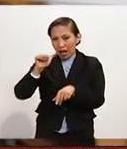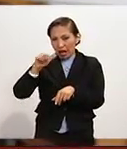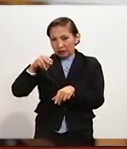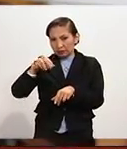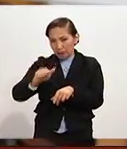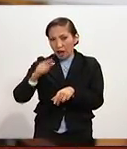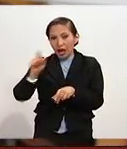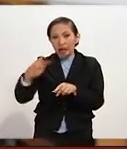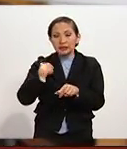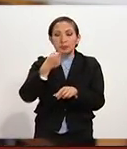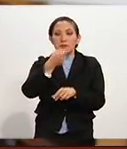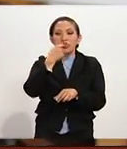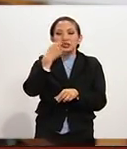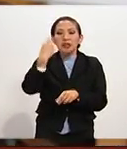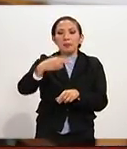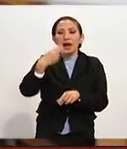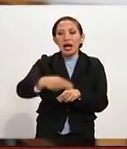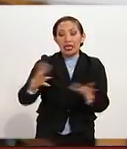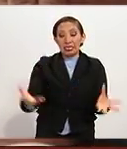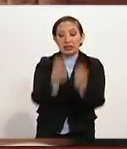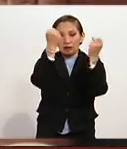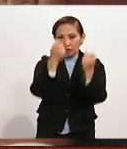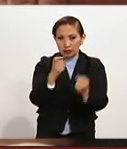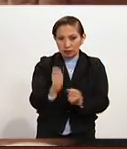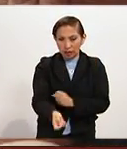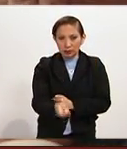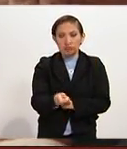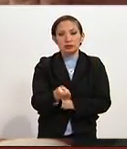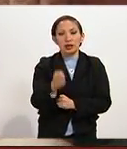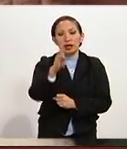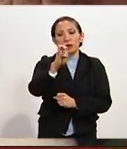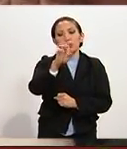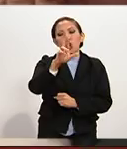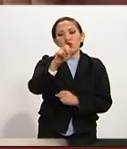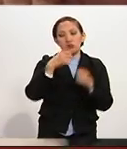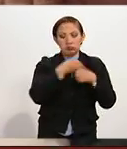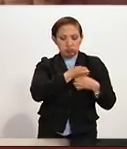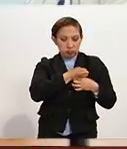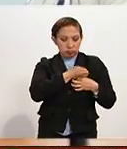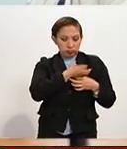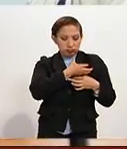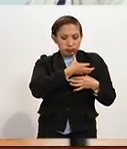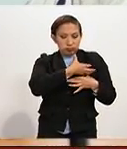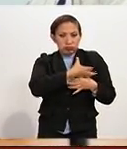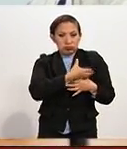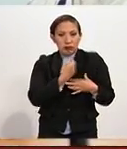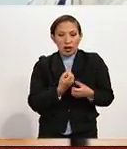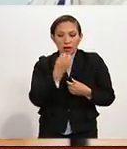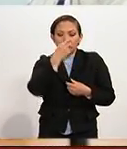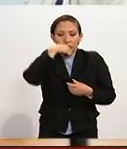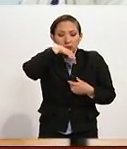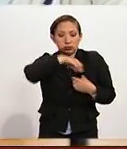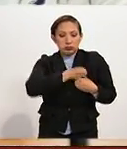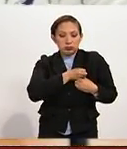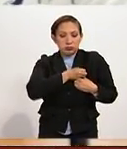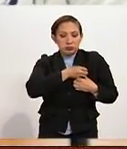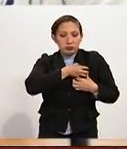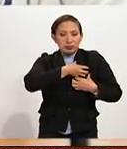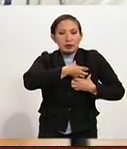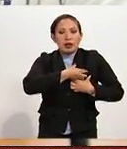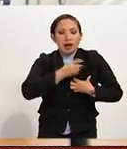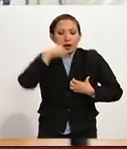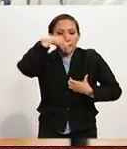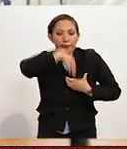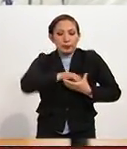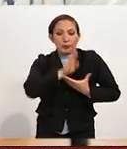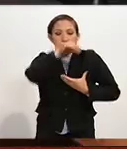con medicamentos que se llaman de rescate, son broncodilatadores, sustancias que relajan al músculo de las vías aéreas y